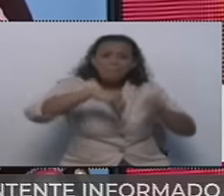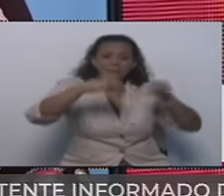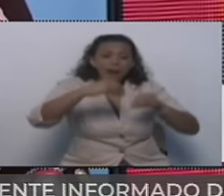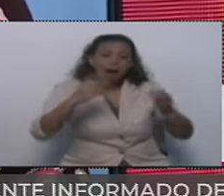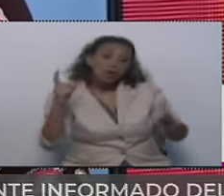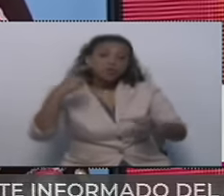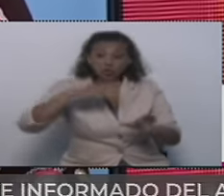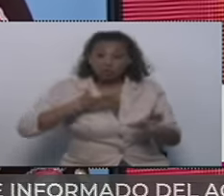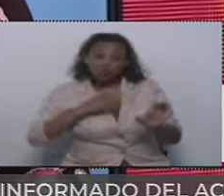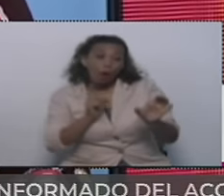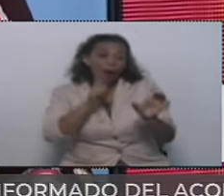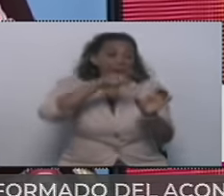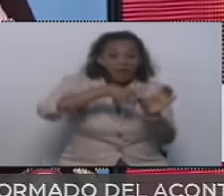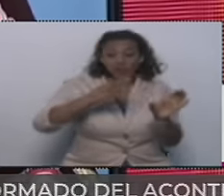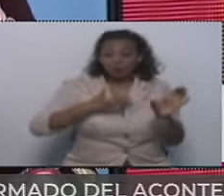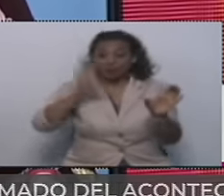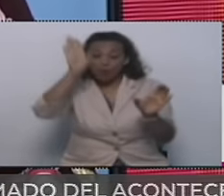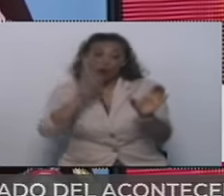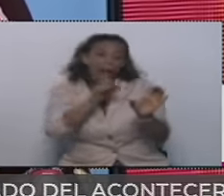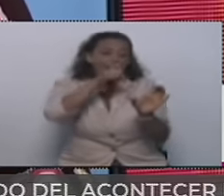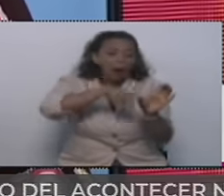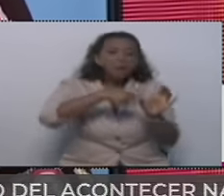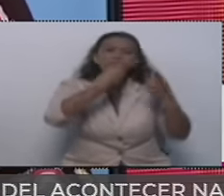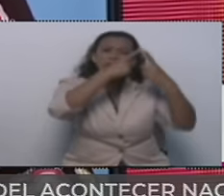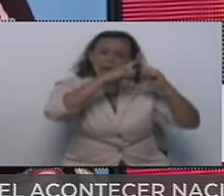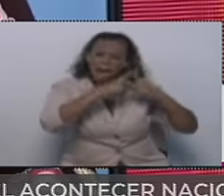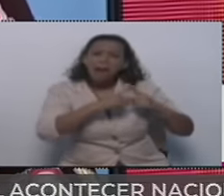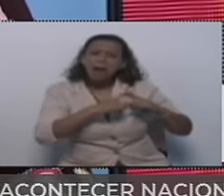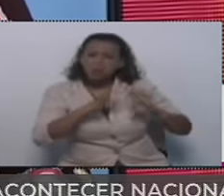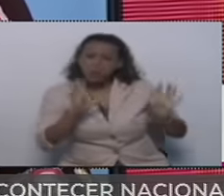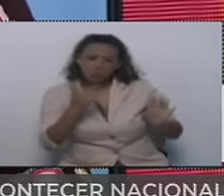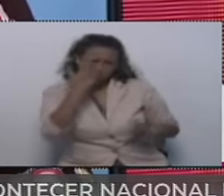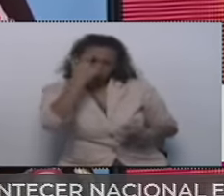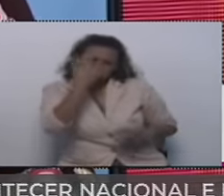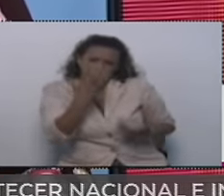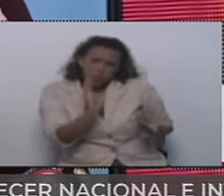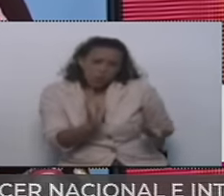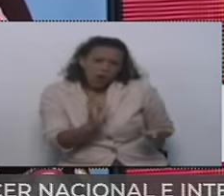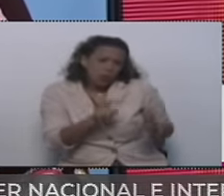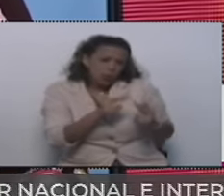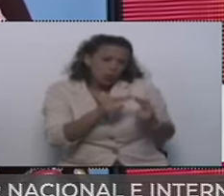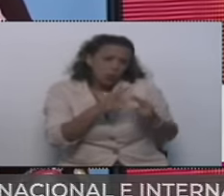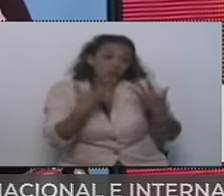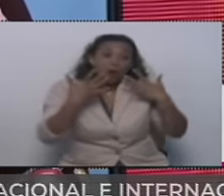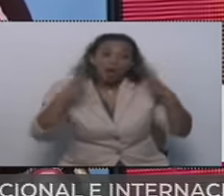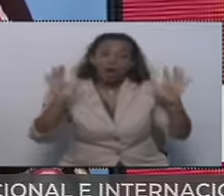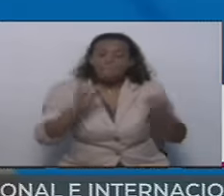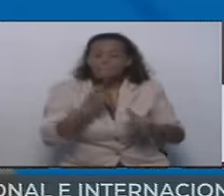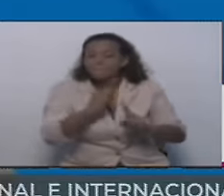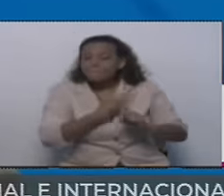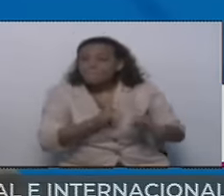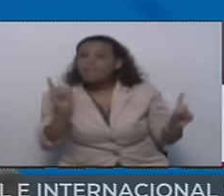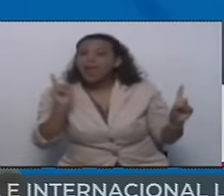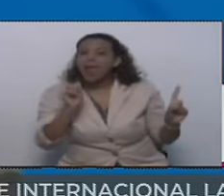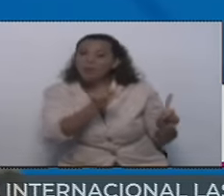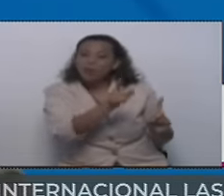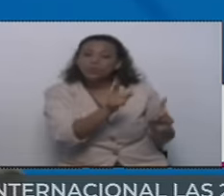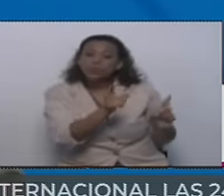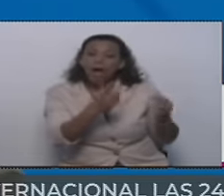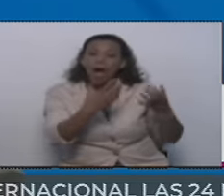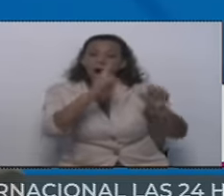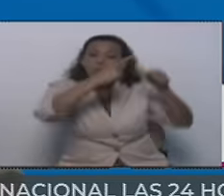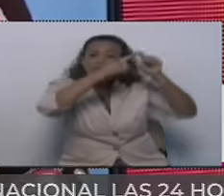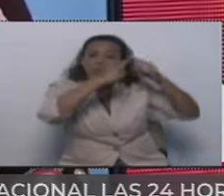parte. Nosotros calculo, yo no creo que soy exagerada, pero se está haciendo un